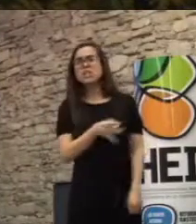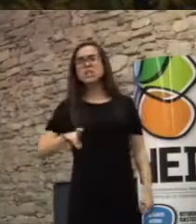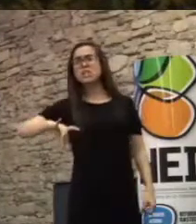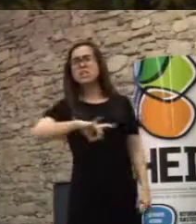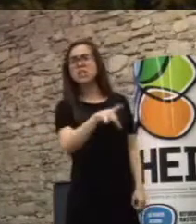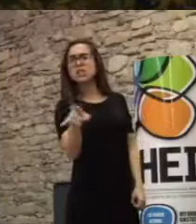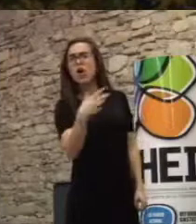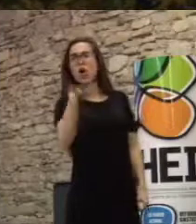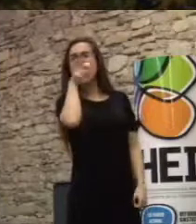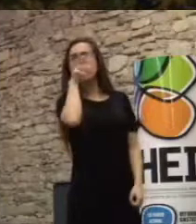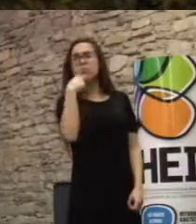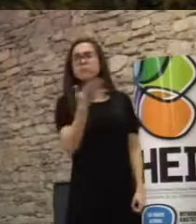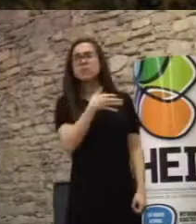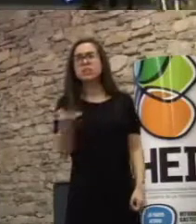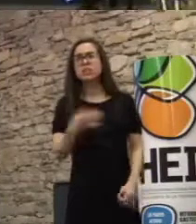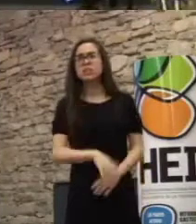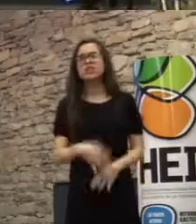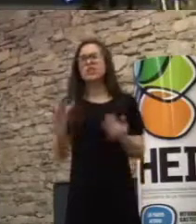aire los olores impresionante